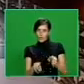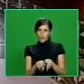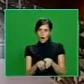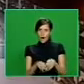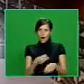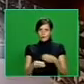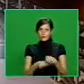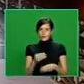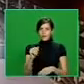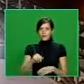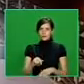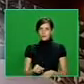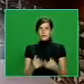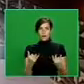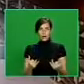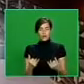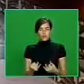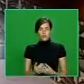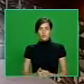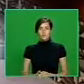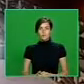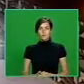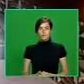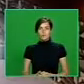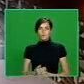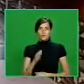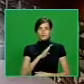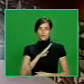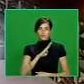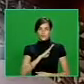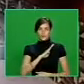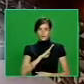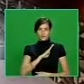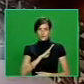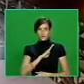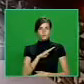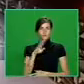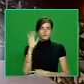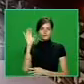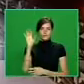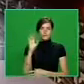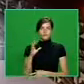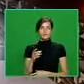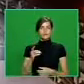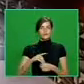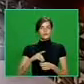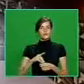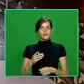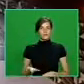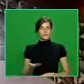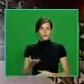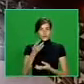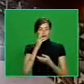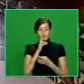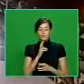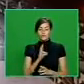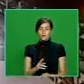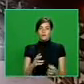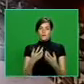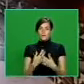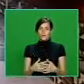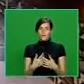como las que se están haciendo en este momento en nuestro eh país un dato reconocido por la